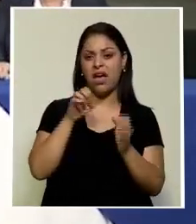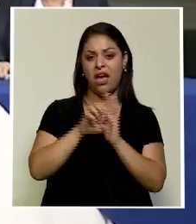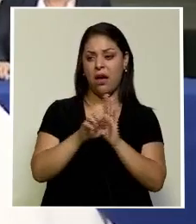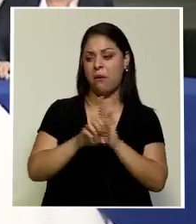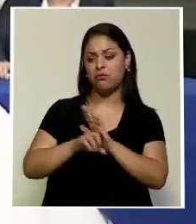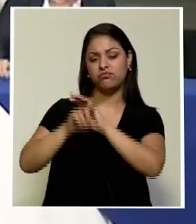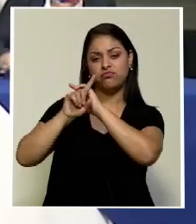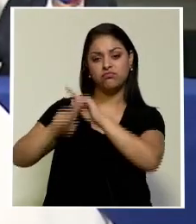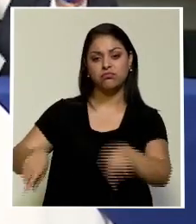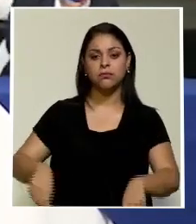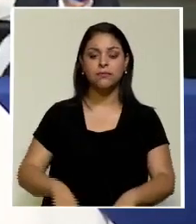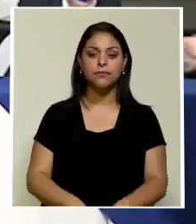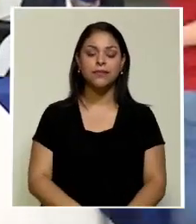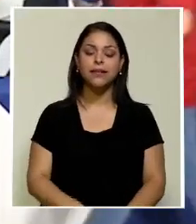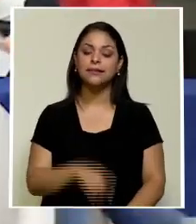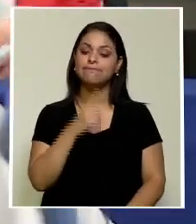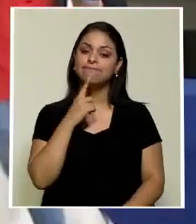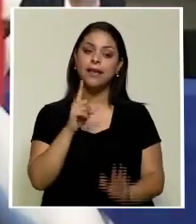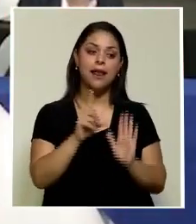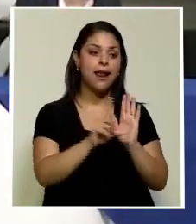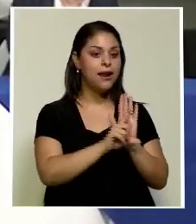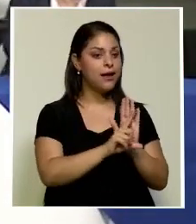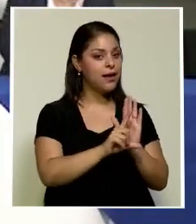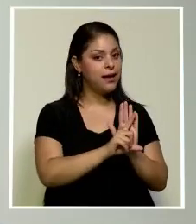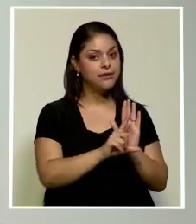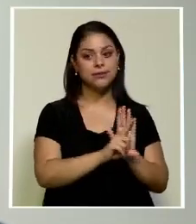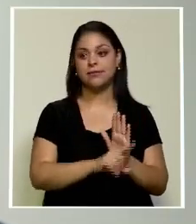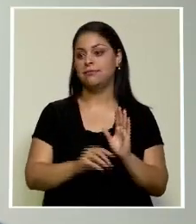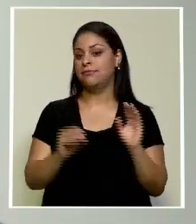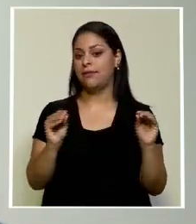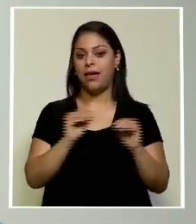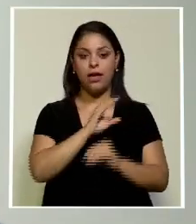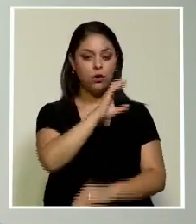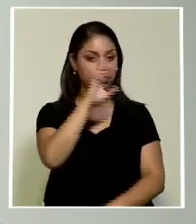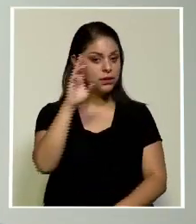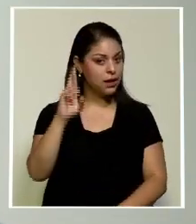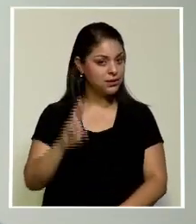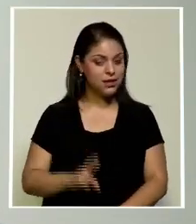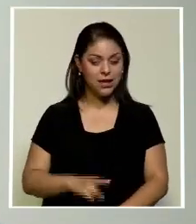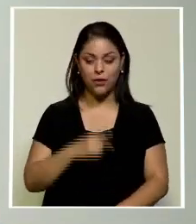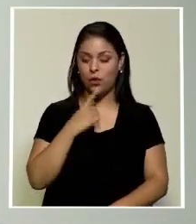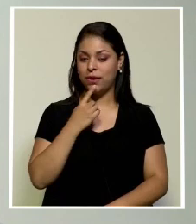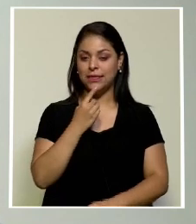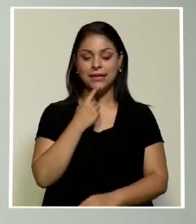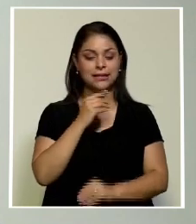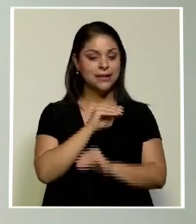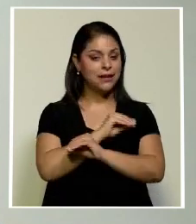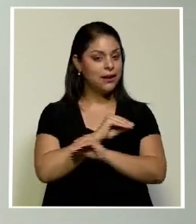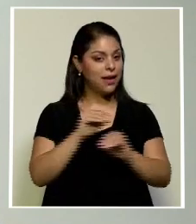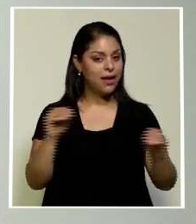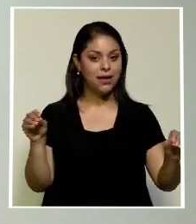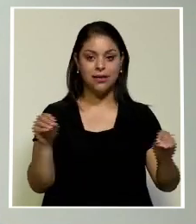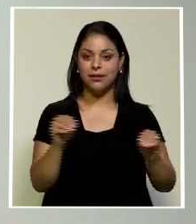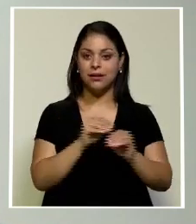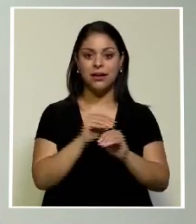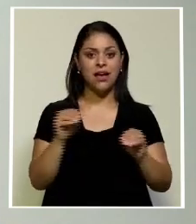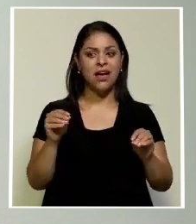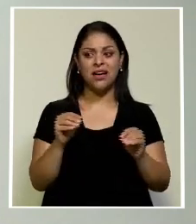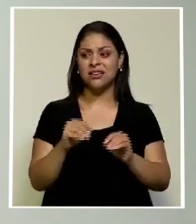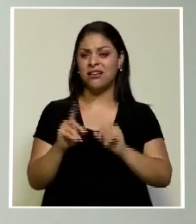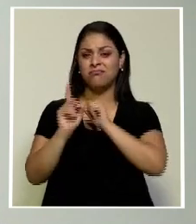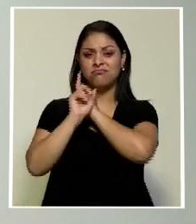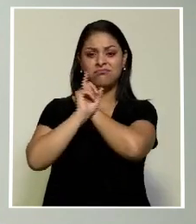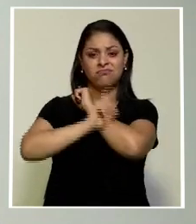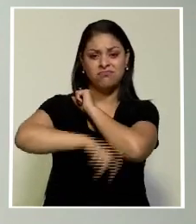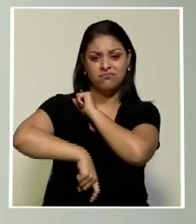ni la legislación ni las leyes costarricenses establecen o prevén alguna sanción de